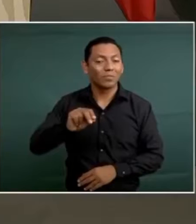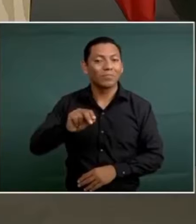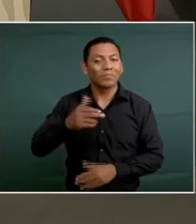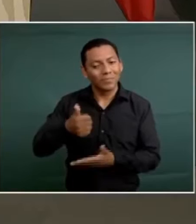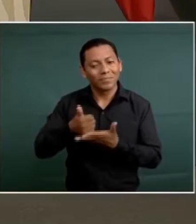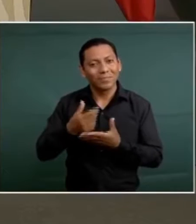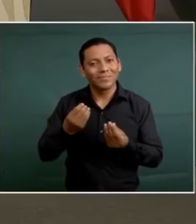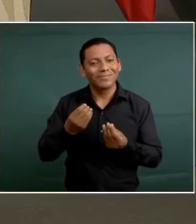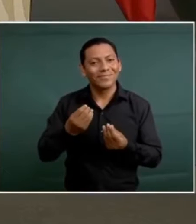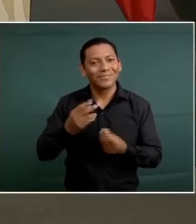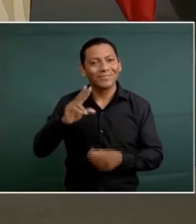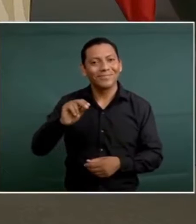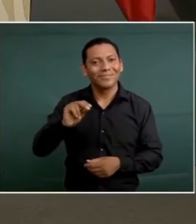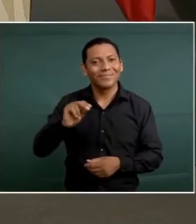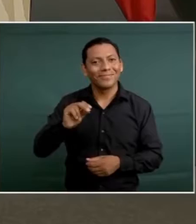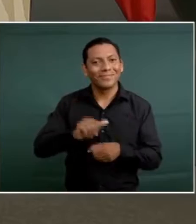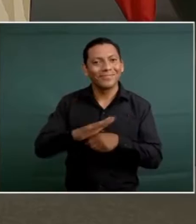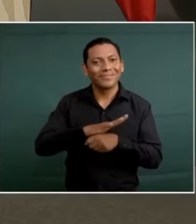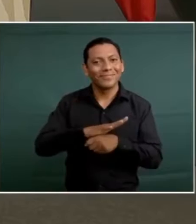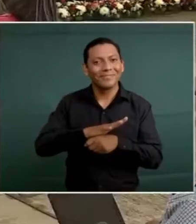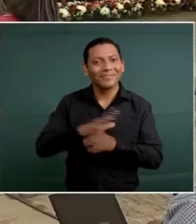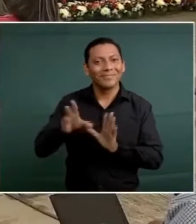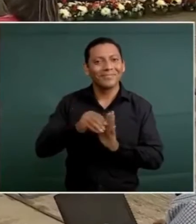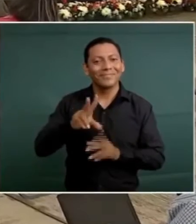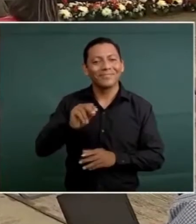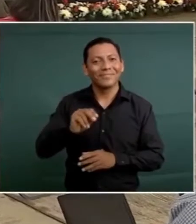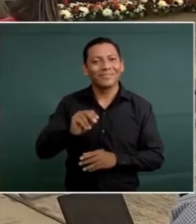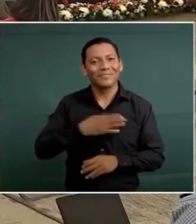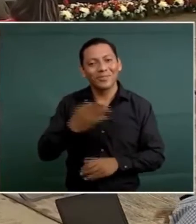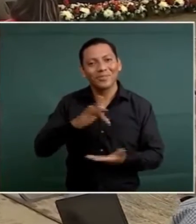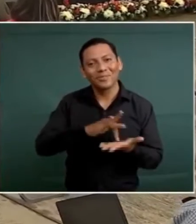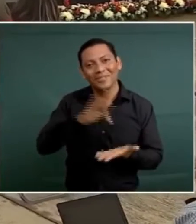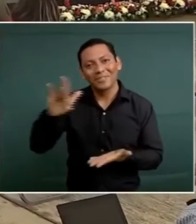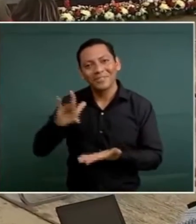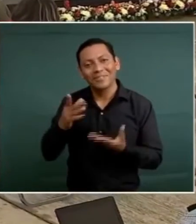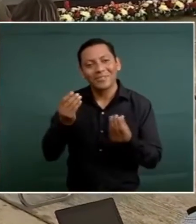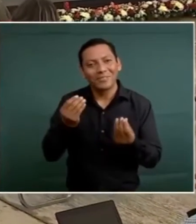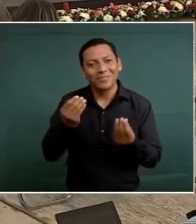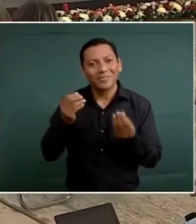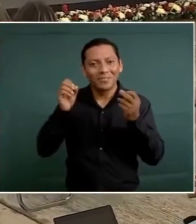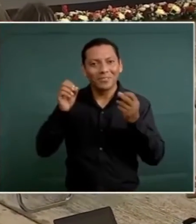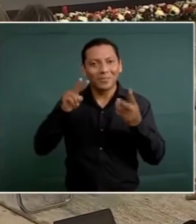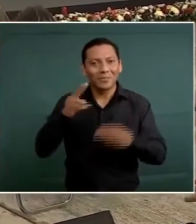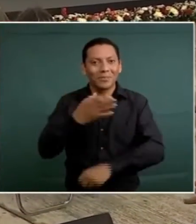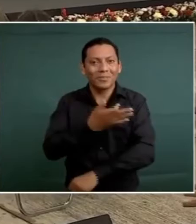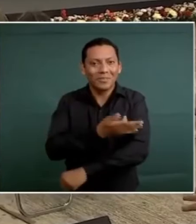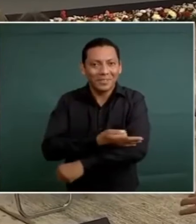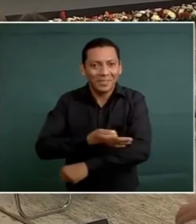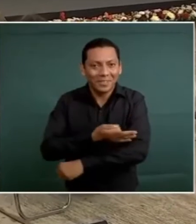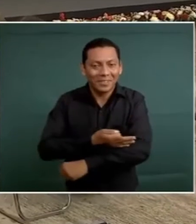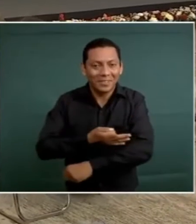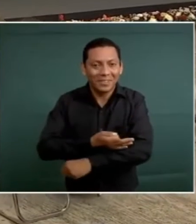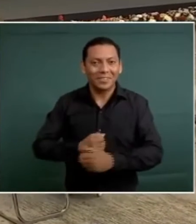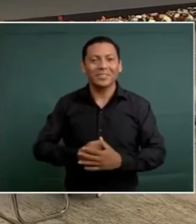el coronavirus. Estas fueron las palabras que el presidente de México meses atrás dijo en su visita a Palenque, Chiapas,